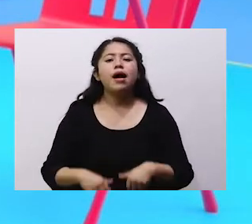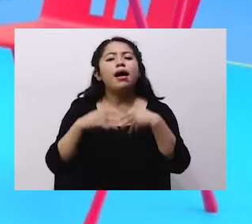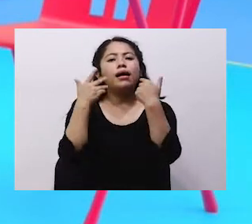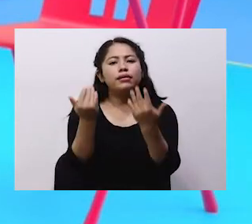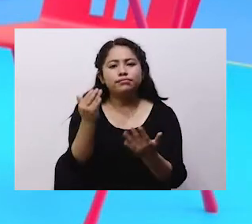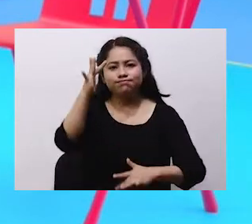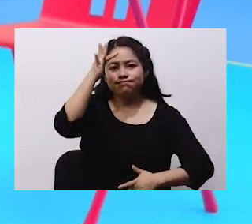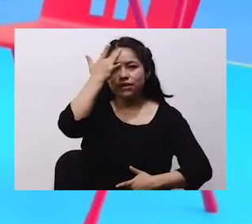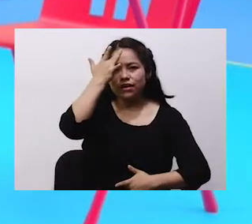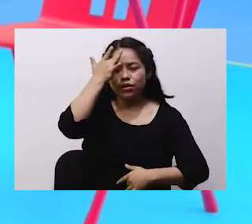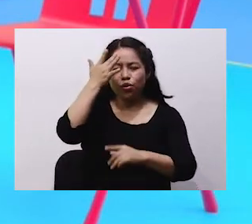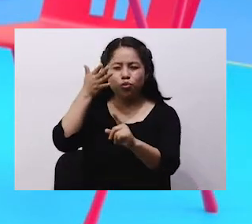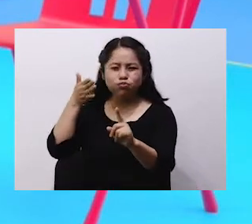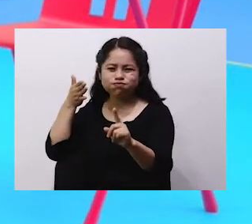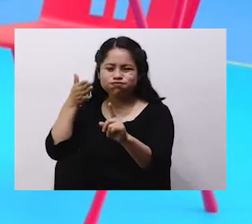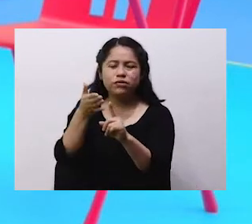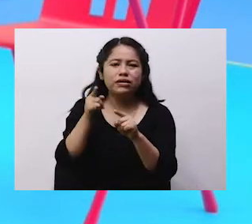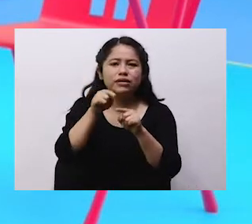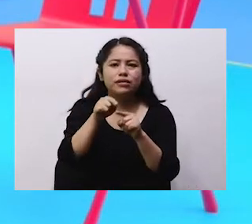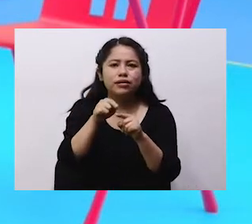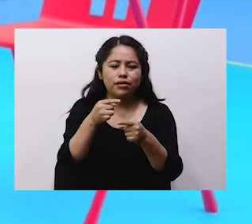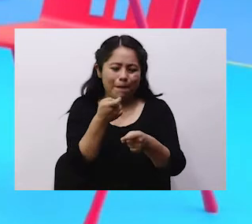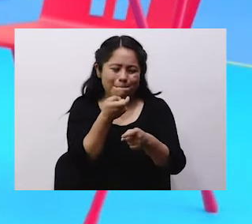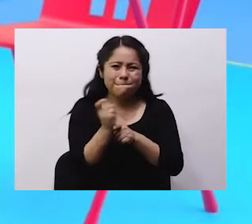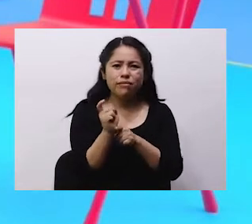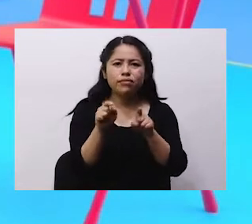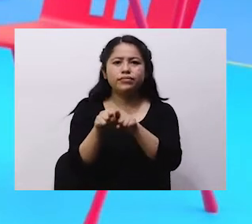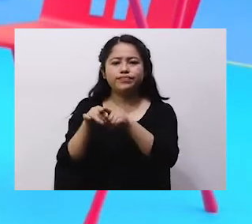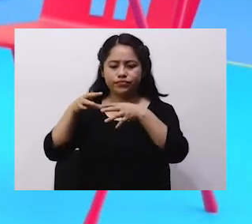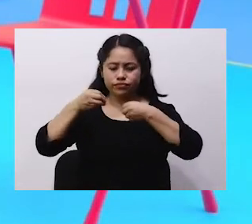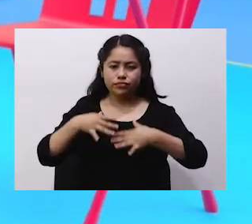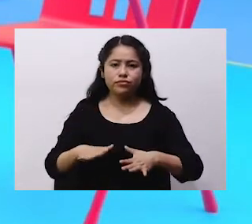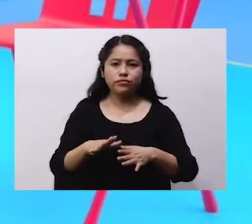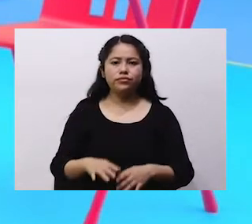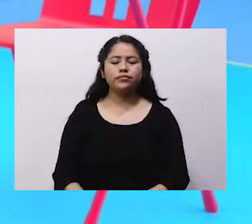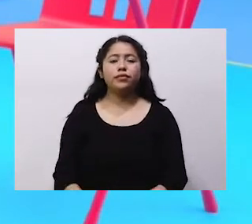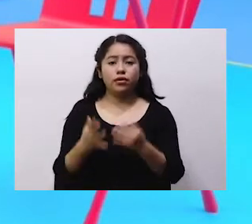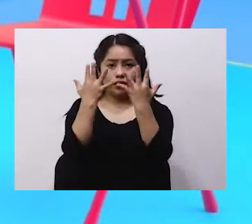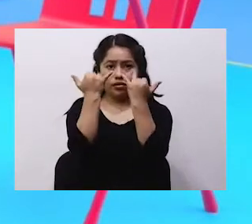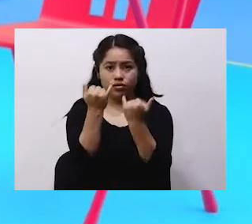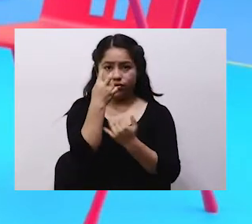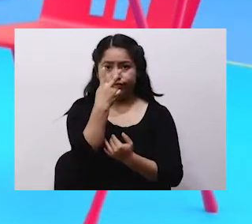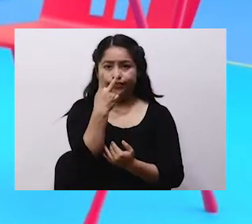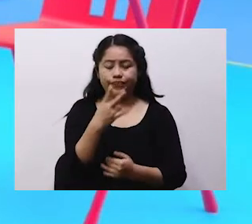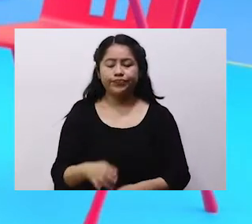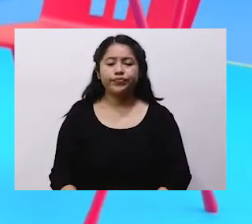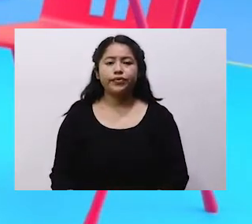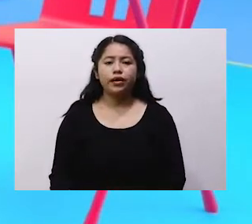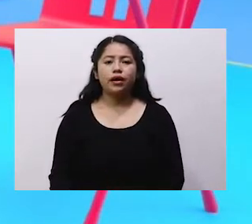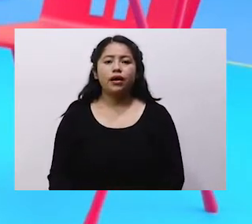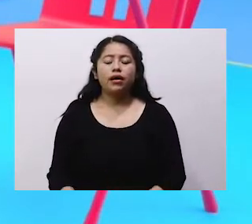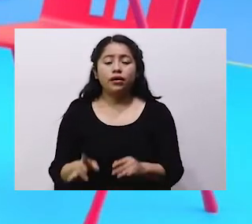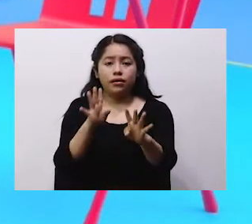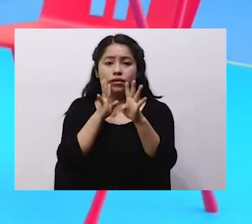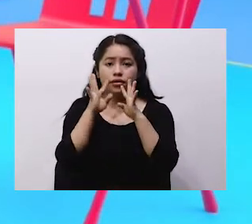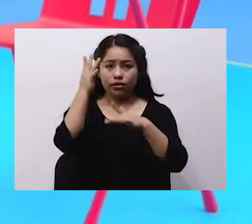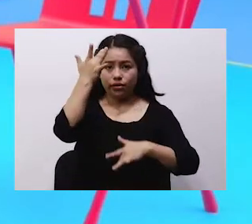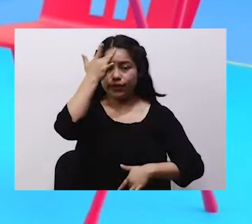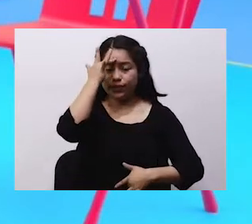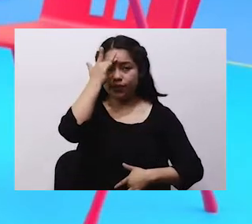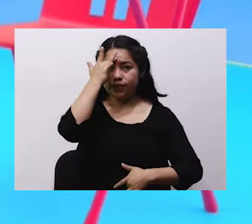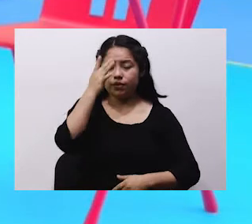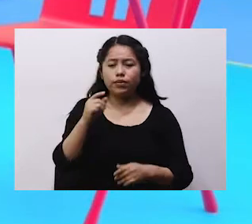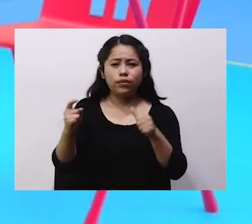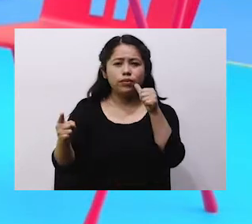existen enfermedades que atacan a este sistema. El día de hoy veremos eso. Para hablar de las